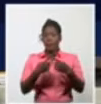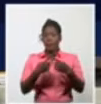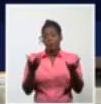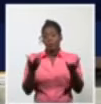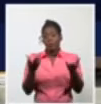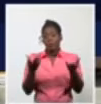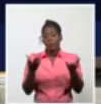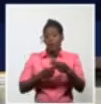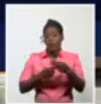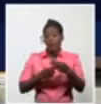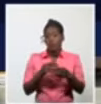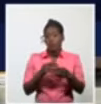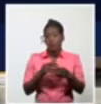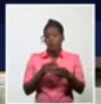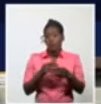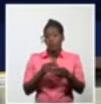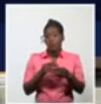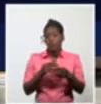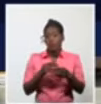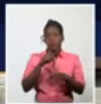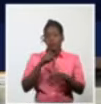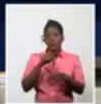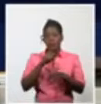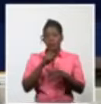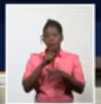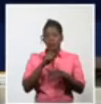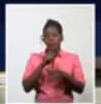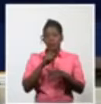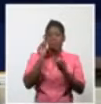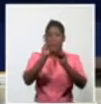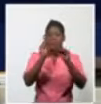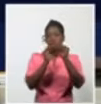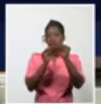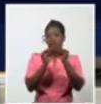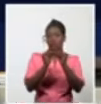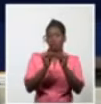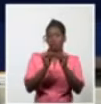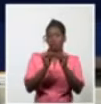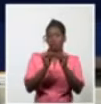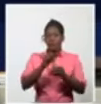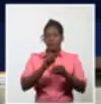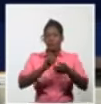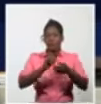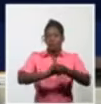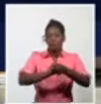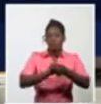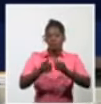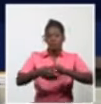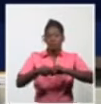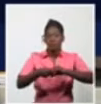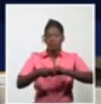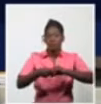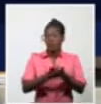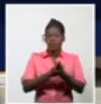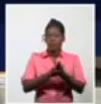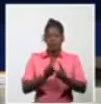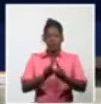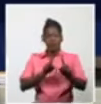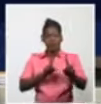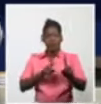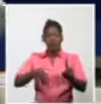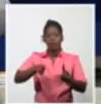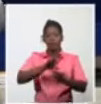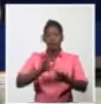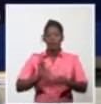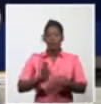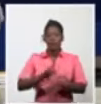una compañera, pero son cosas que se van entronizando en la forma de actuar. Como